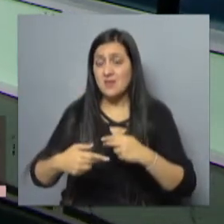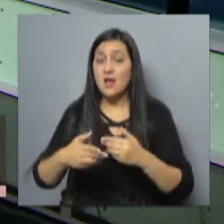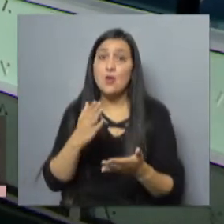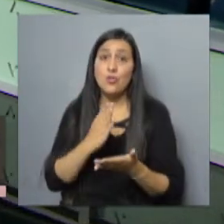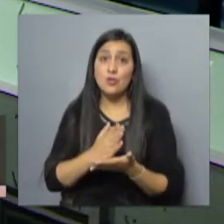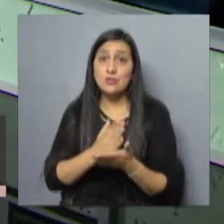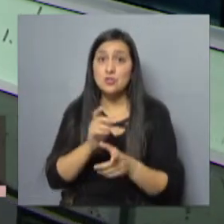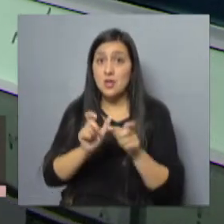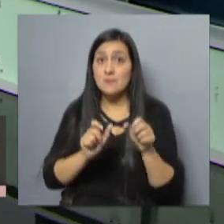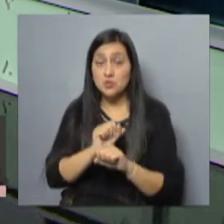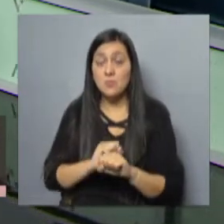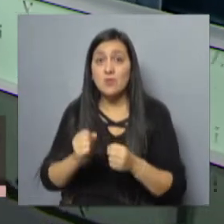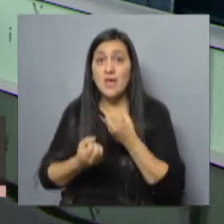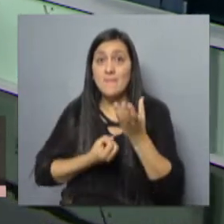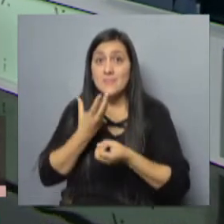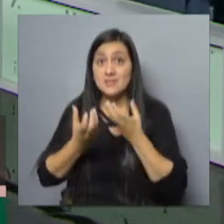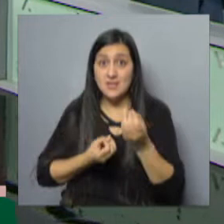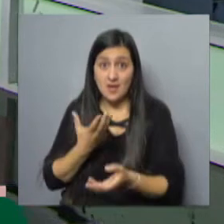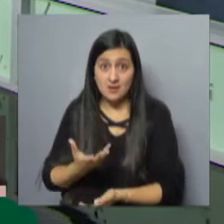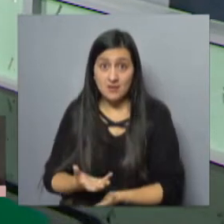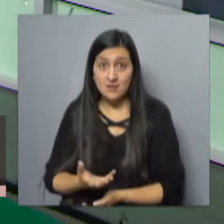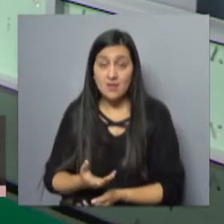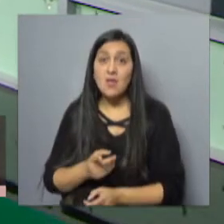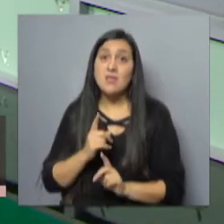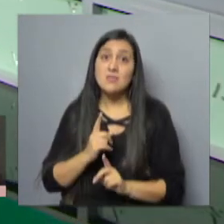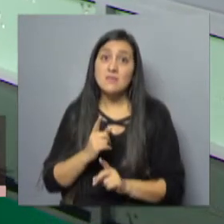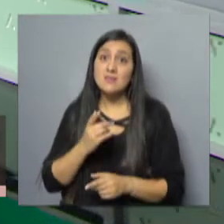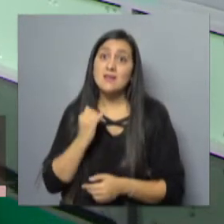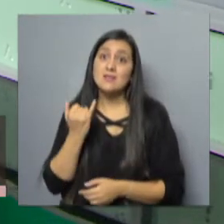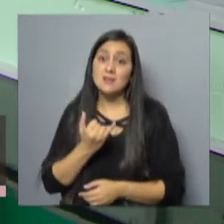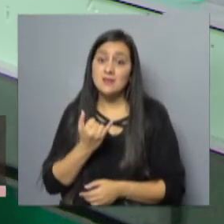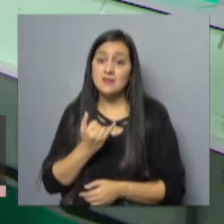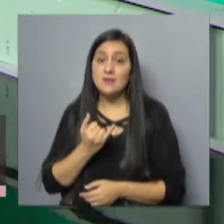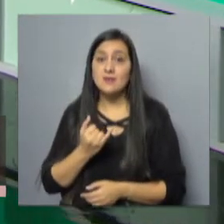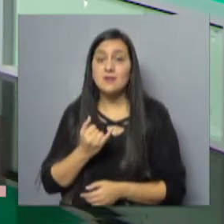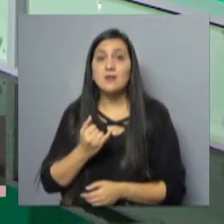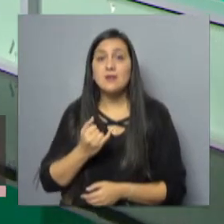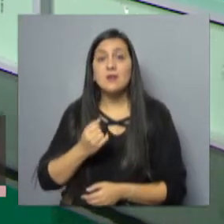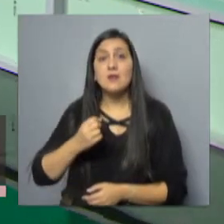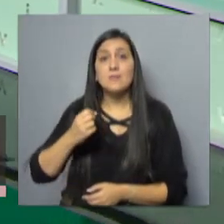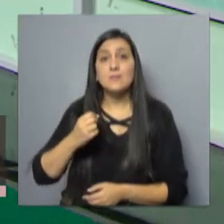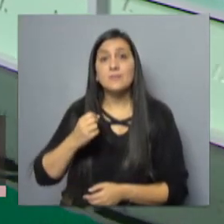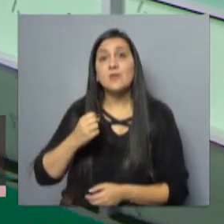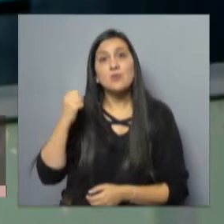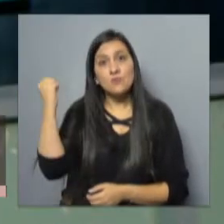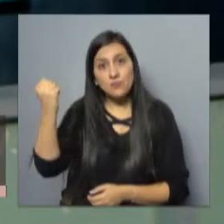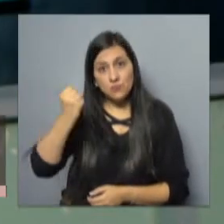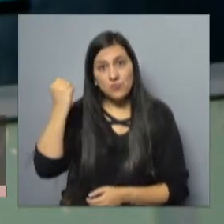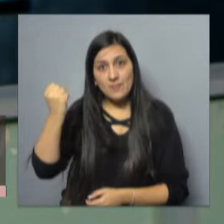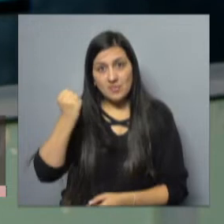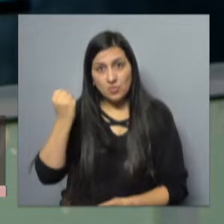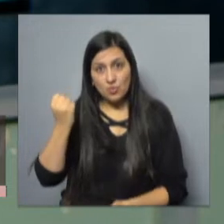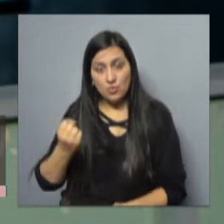derechos que la persona pueda tener debería tener unas razones fundadas razones fundadas